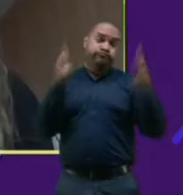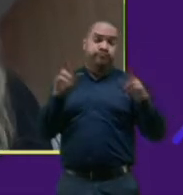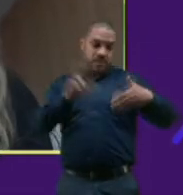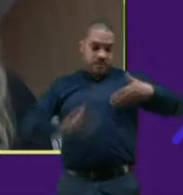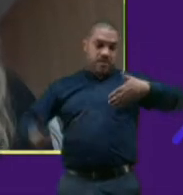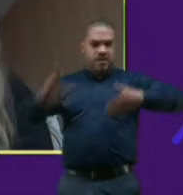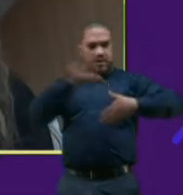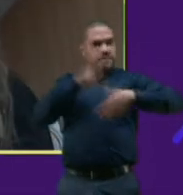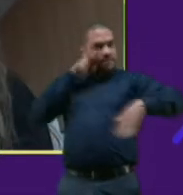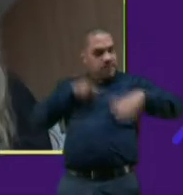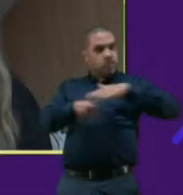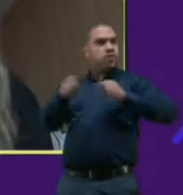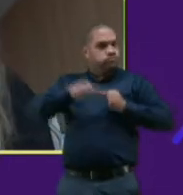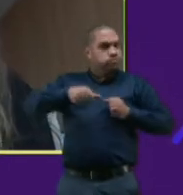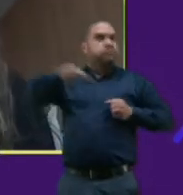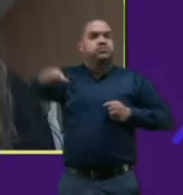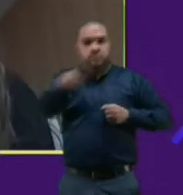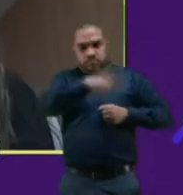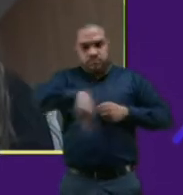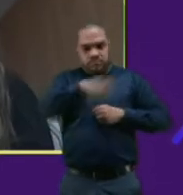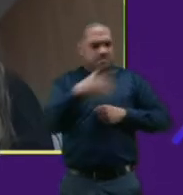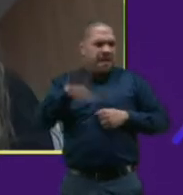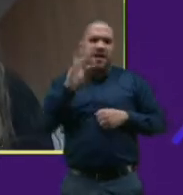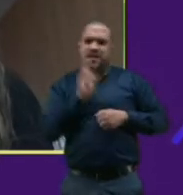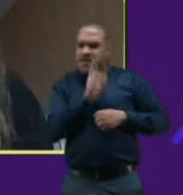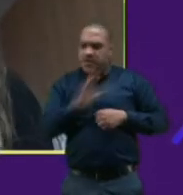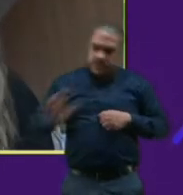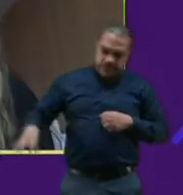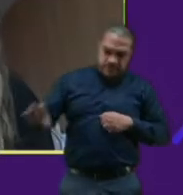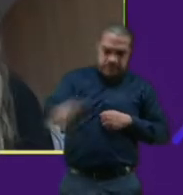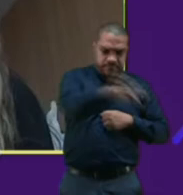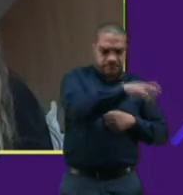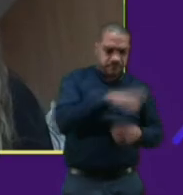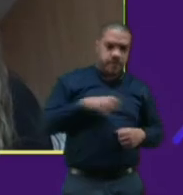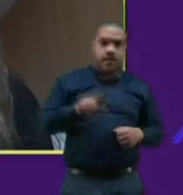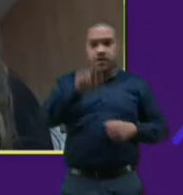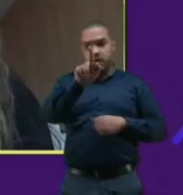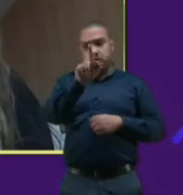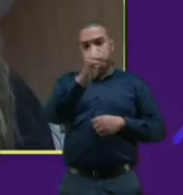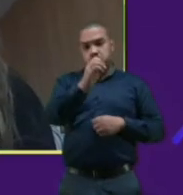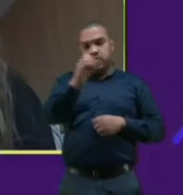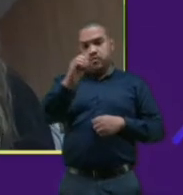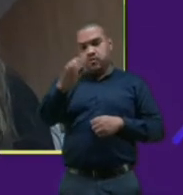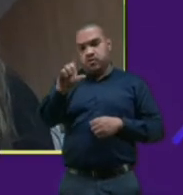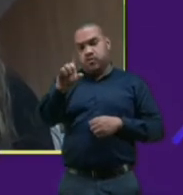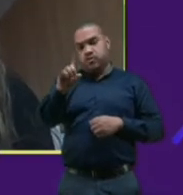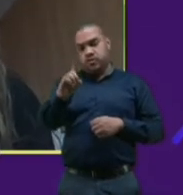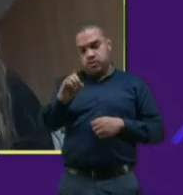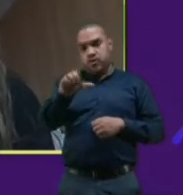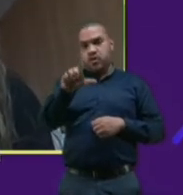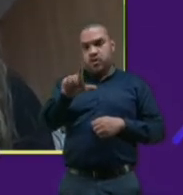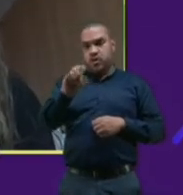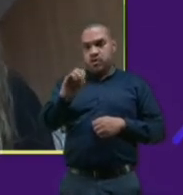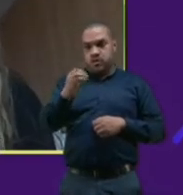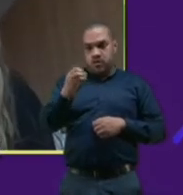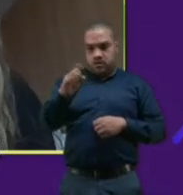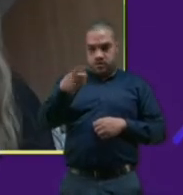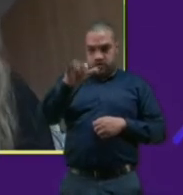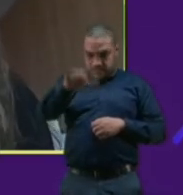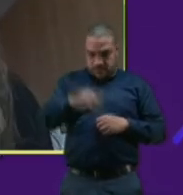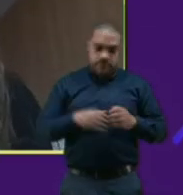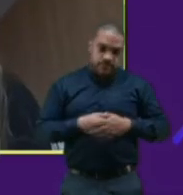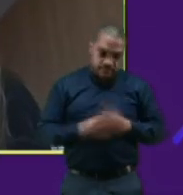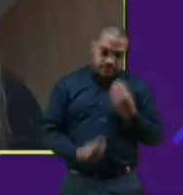Y bueno, para hacer esto y dado el panel, creo que una de las grandes cosas que estamos haciendo es que de nuestro, digamos, equipo